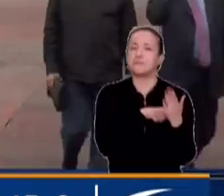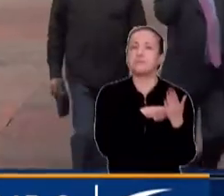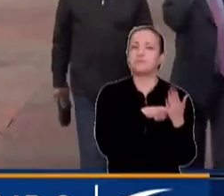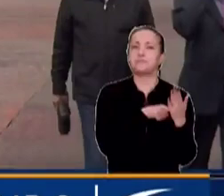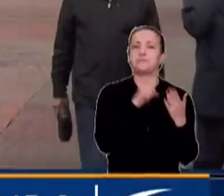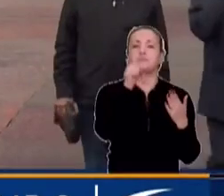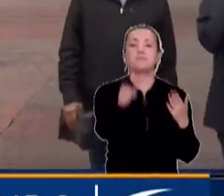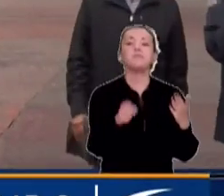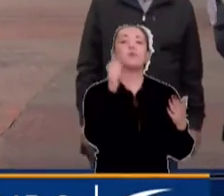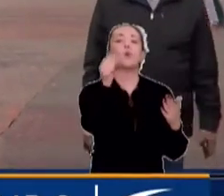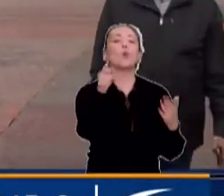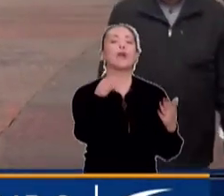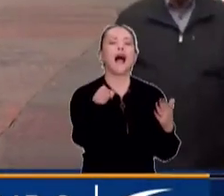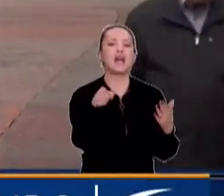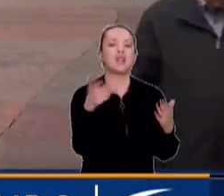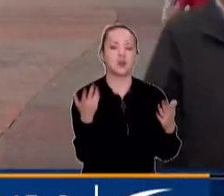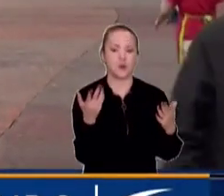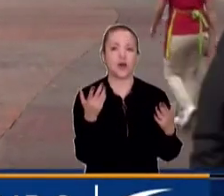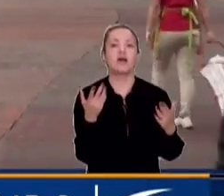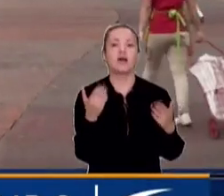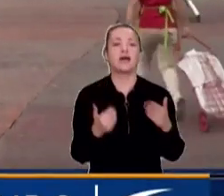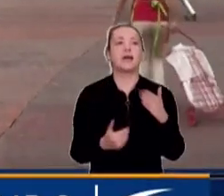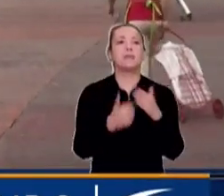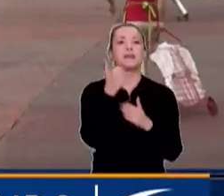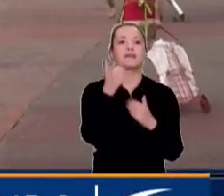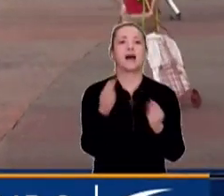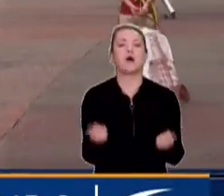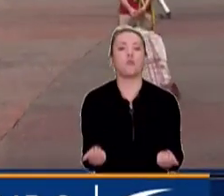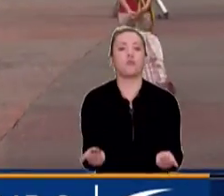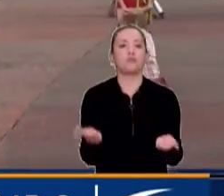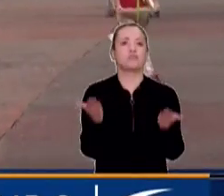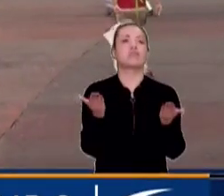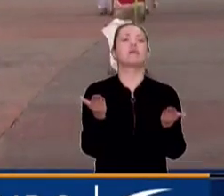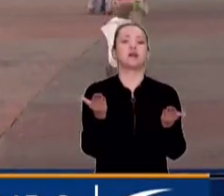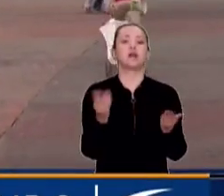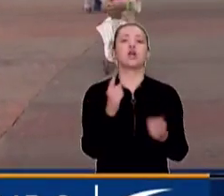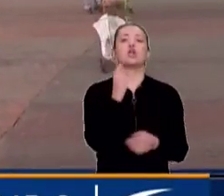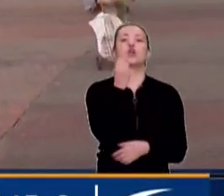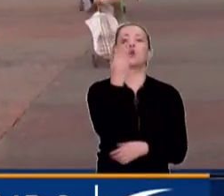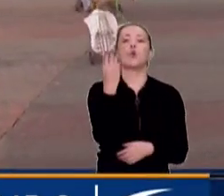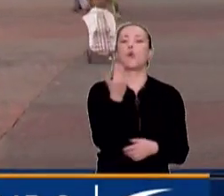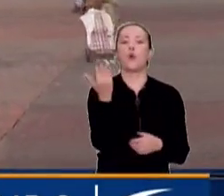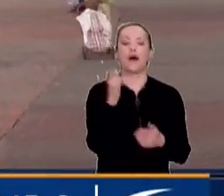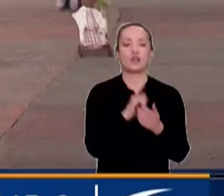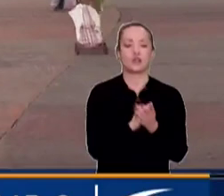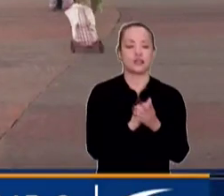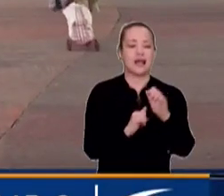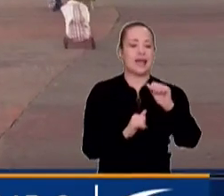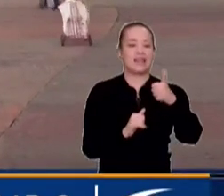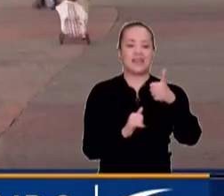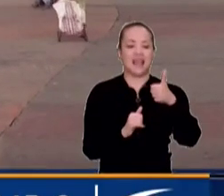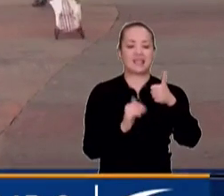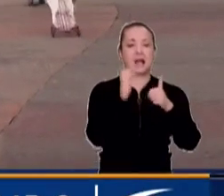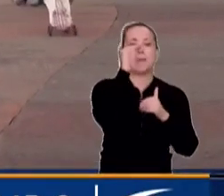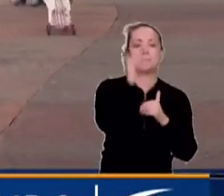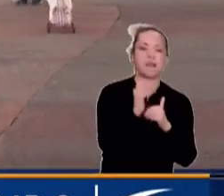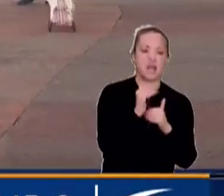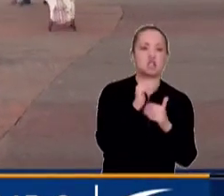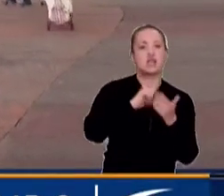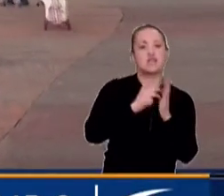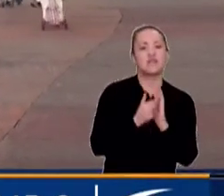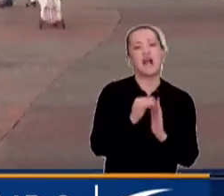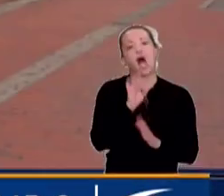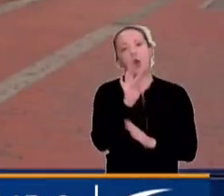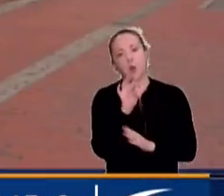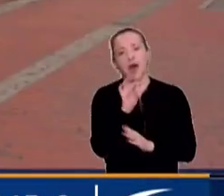año entrante vamos a comenzar con una inflación de un dígito, es decir, con una inflación baja.